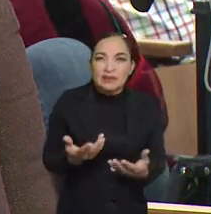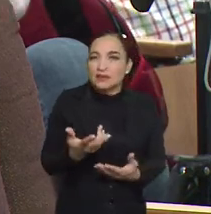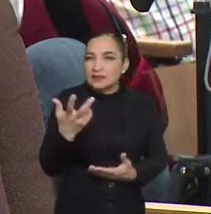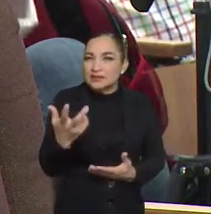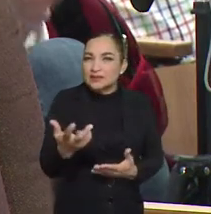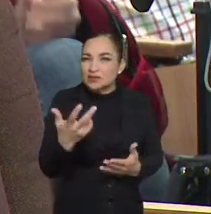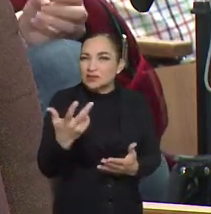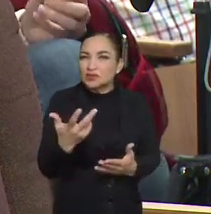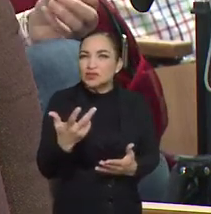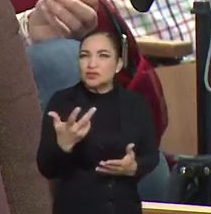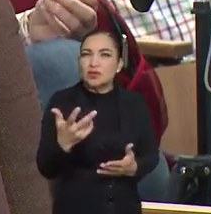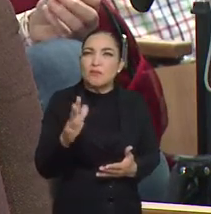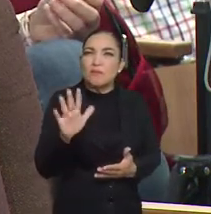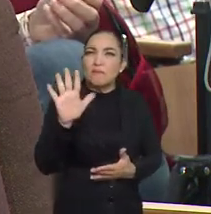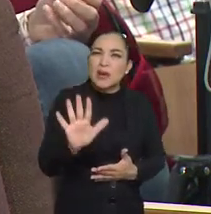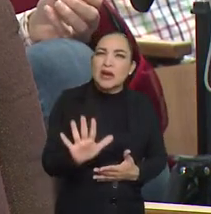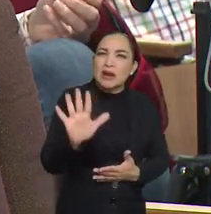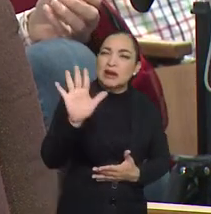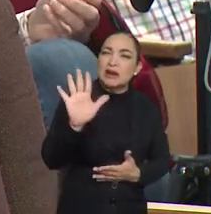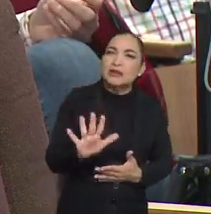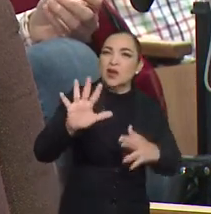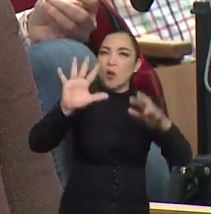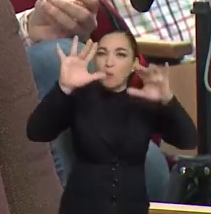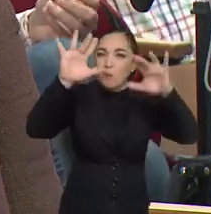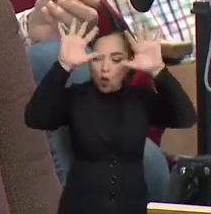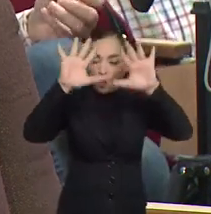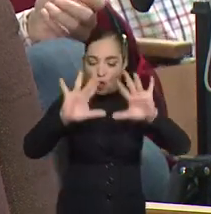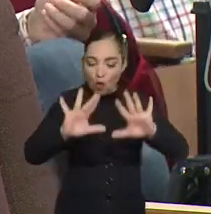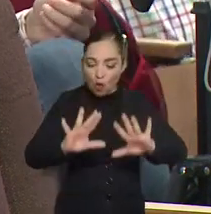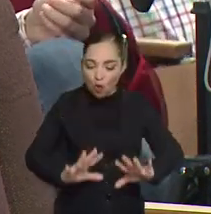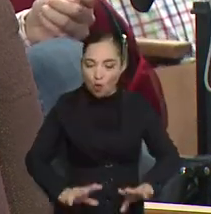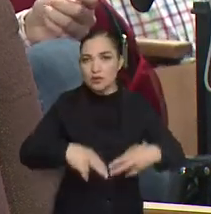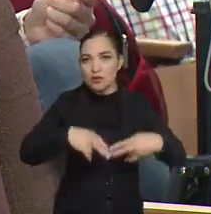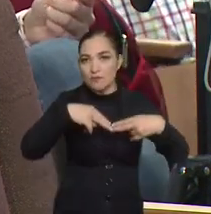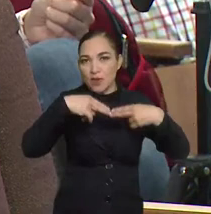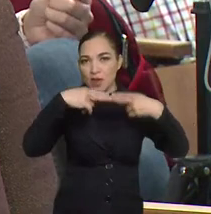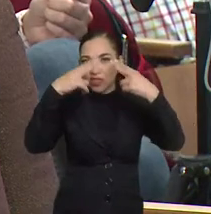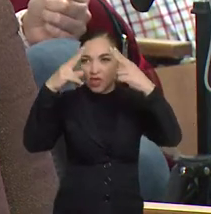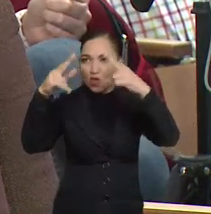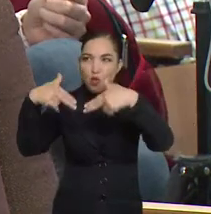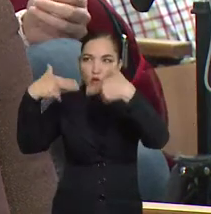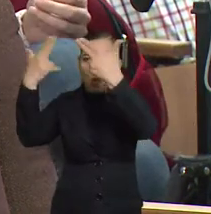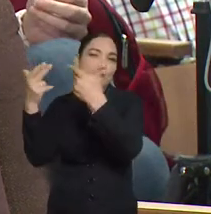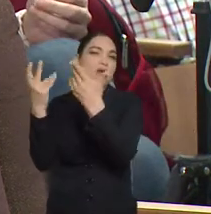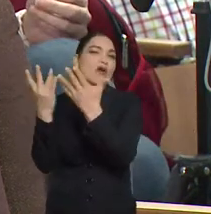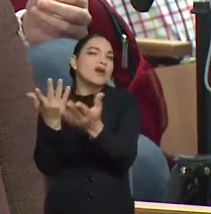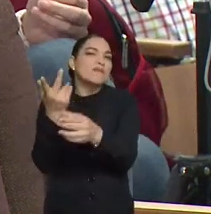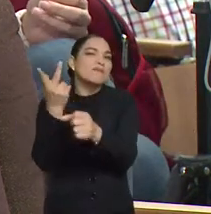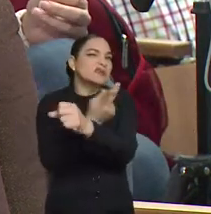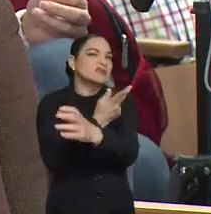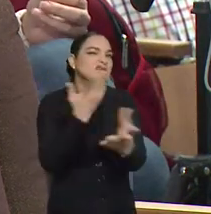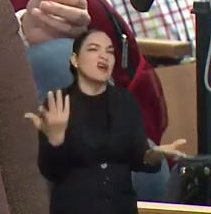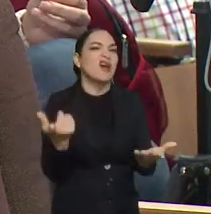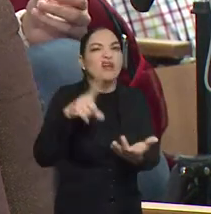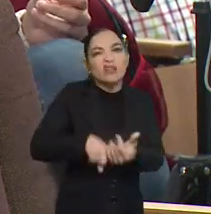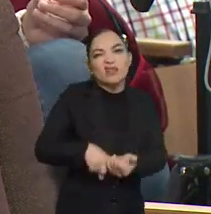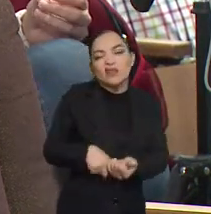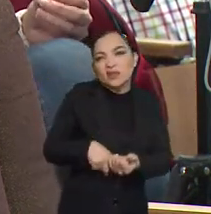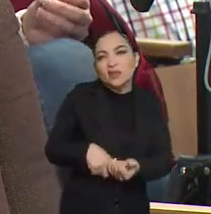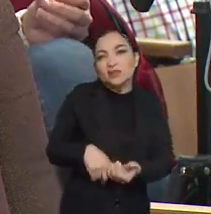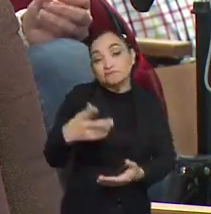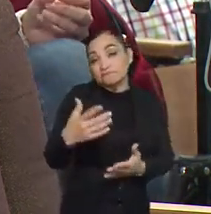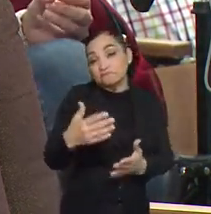una cortina de humo falsa, mentira? ¿De qué se trata entonces? Los hechos que les expliqué son los